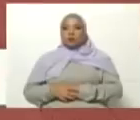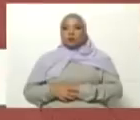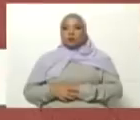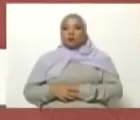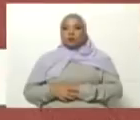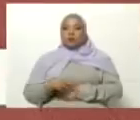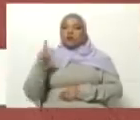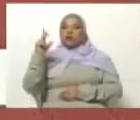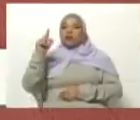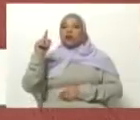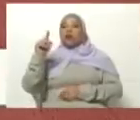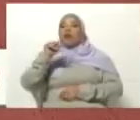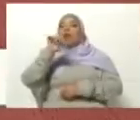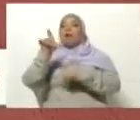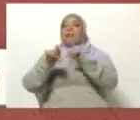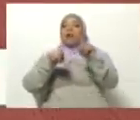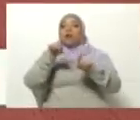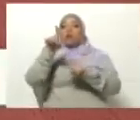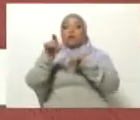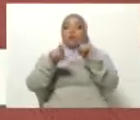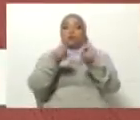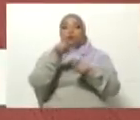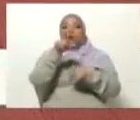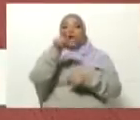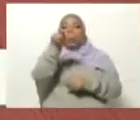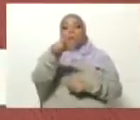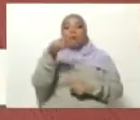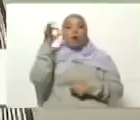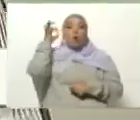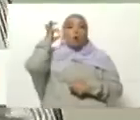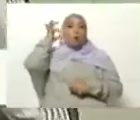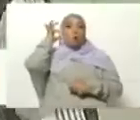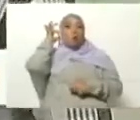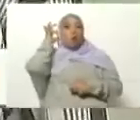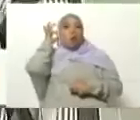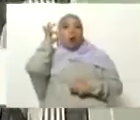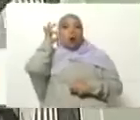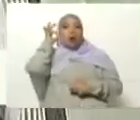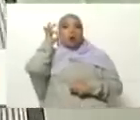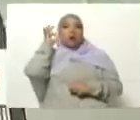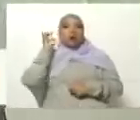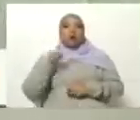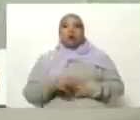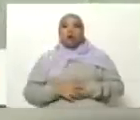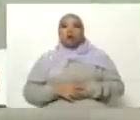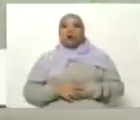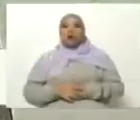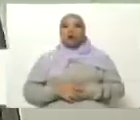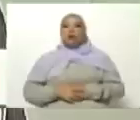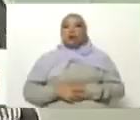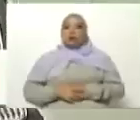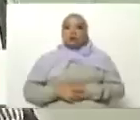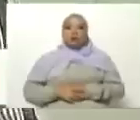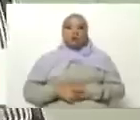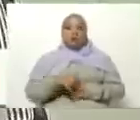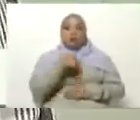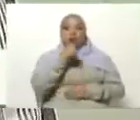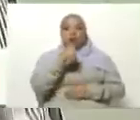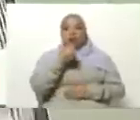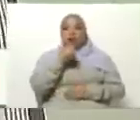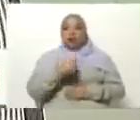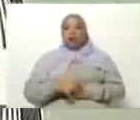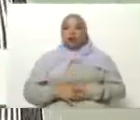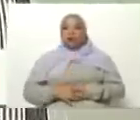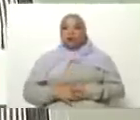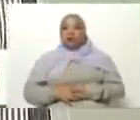La segunda pregunta la realiza Mirelvis Gutiérrez por La Iguana. Buenas tardes a todos. Mi primera pregunta tiene que